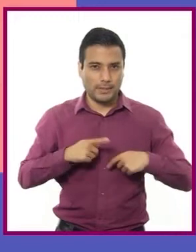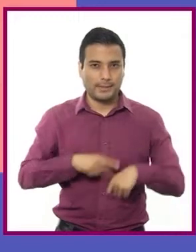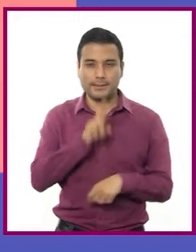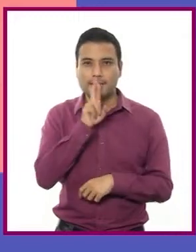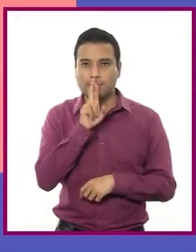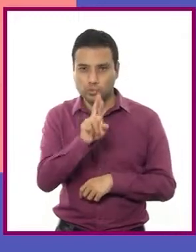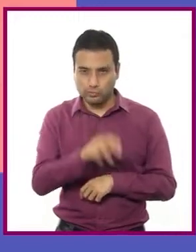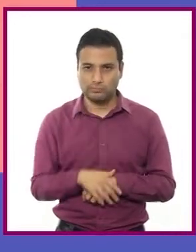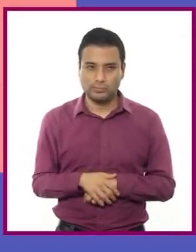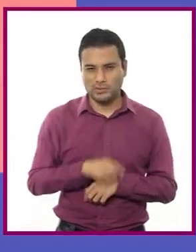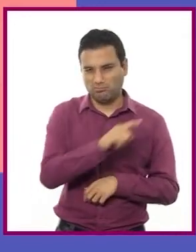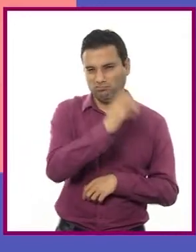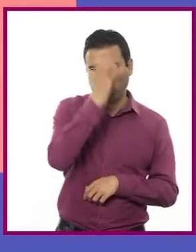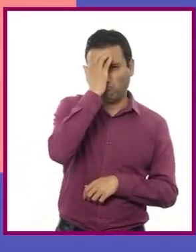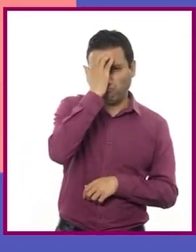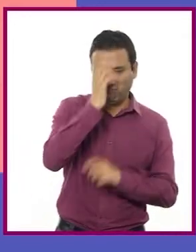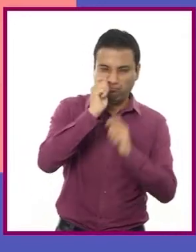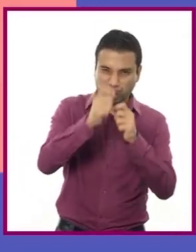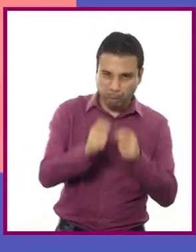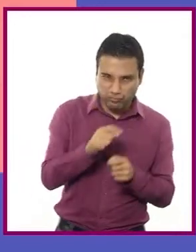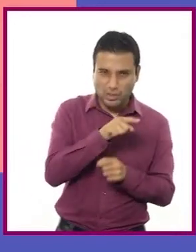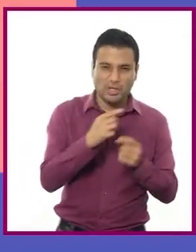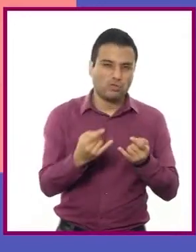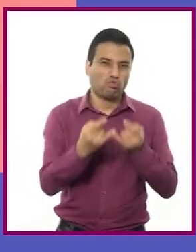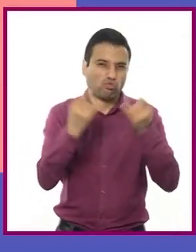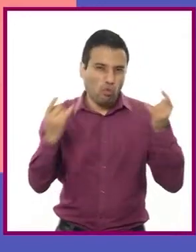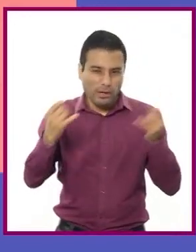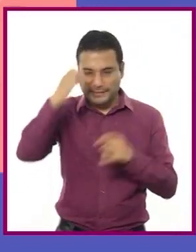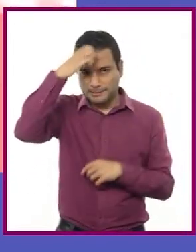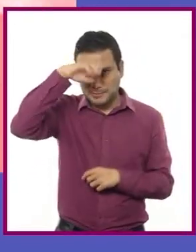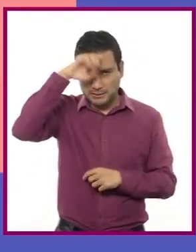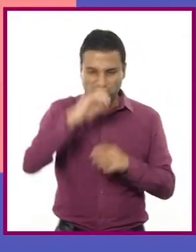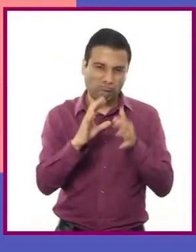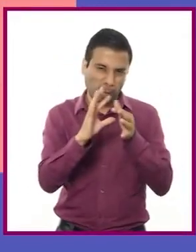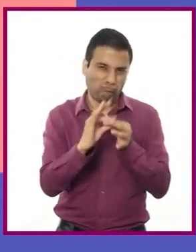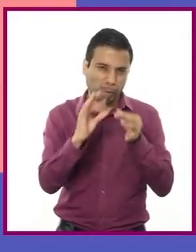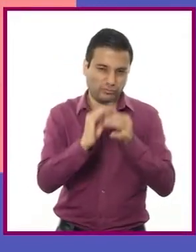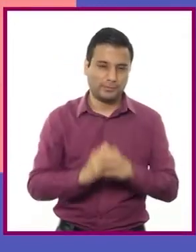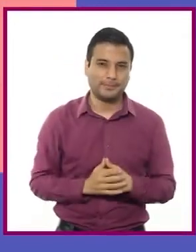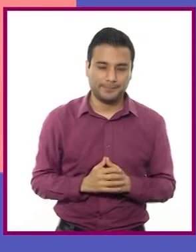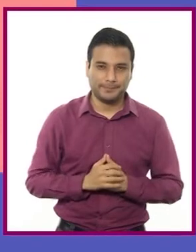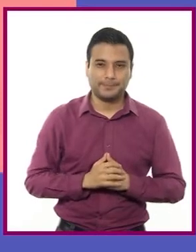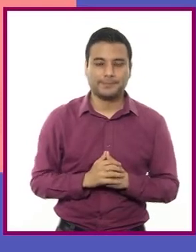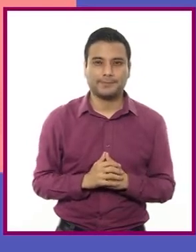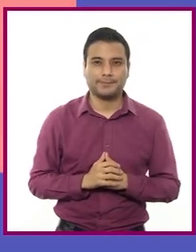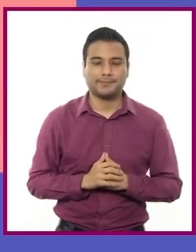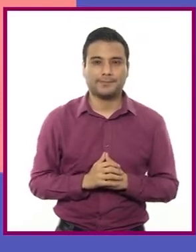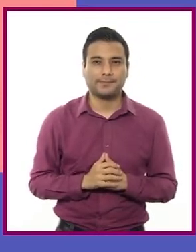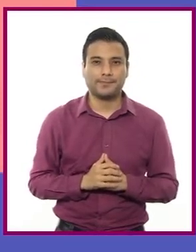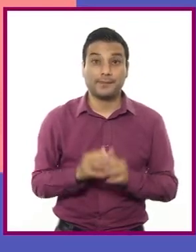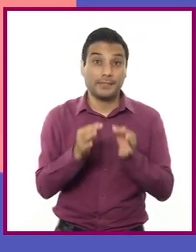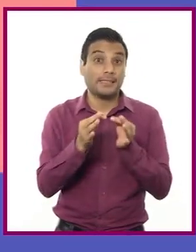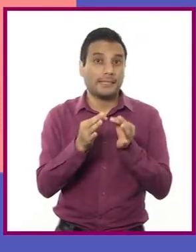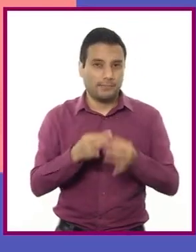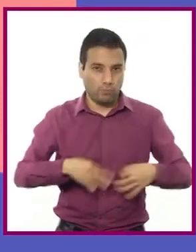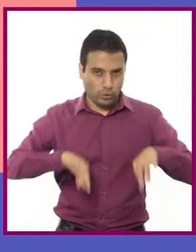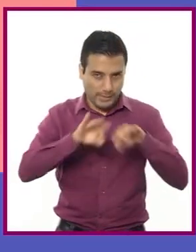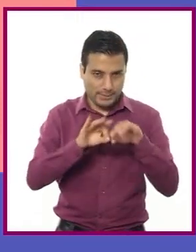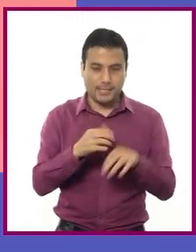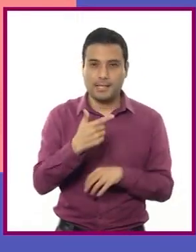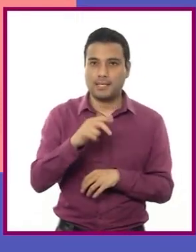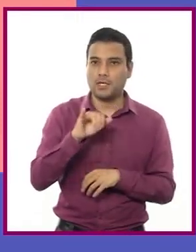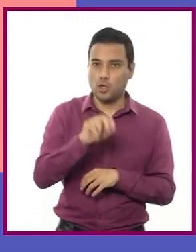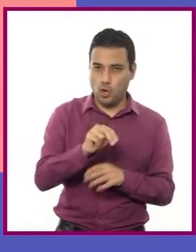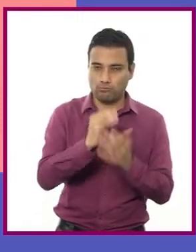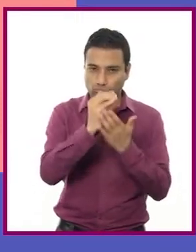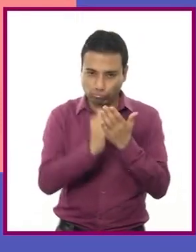de conocimientos, anécdotas y experiencias personales. Es importante redactar un guión para tocar